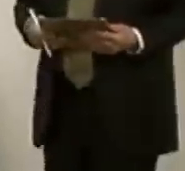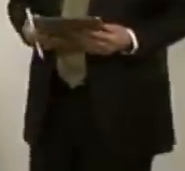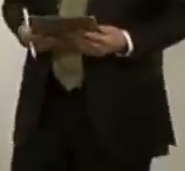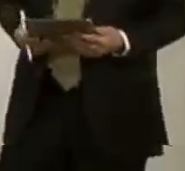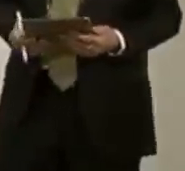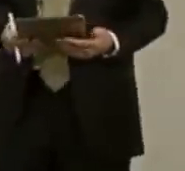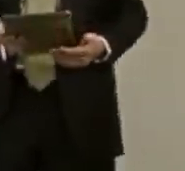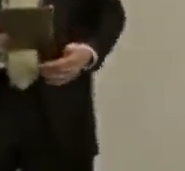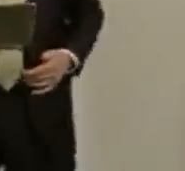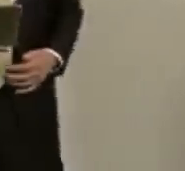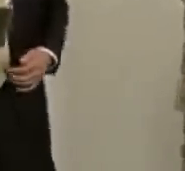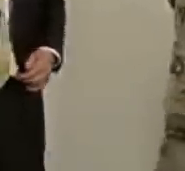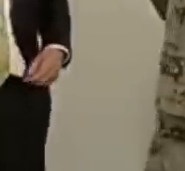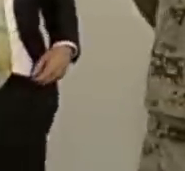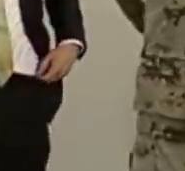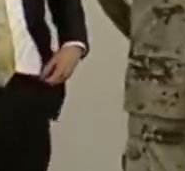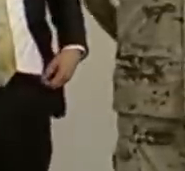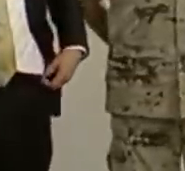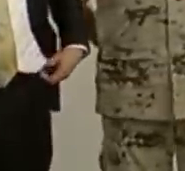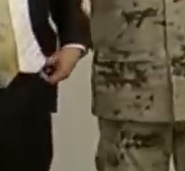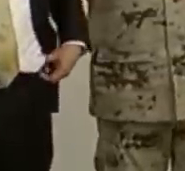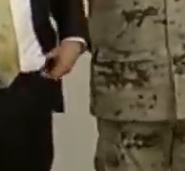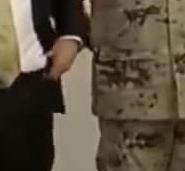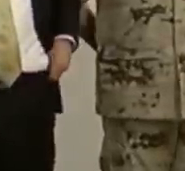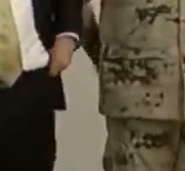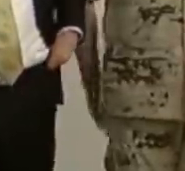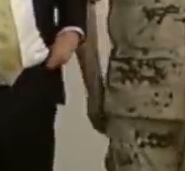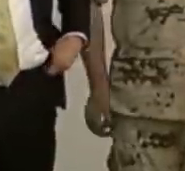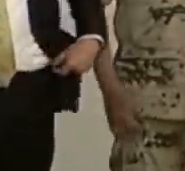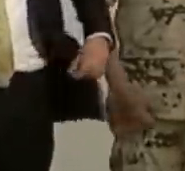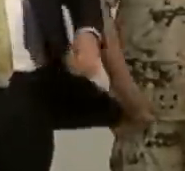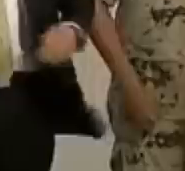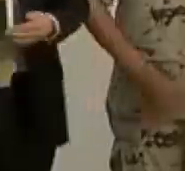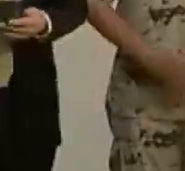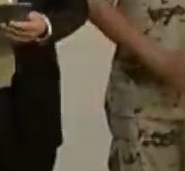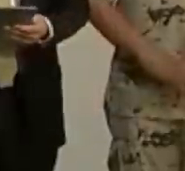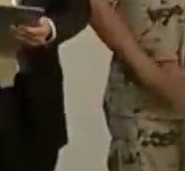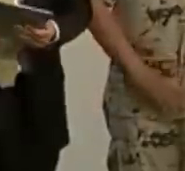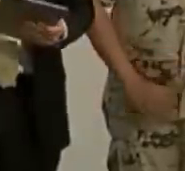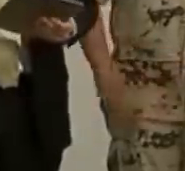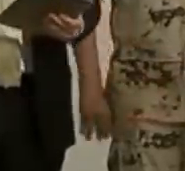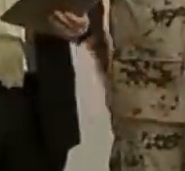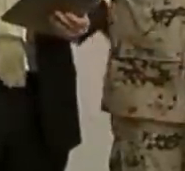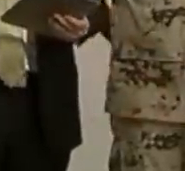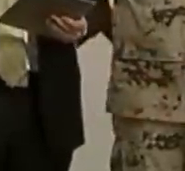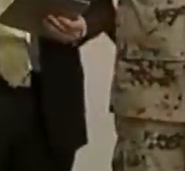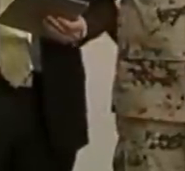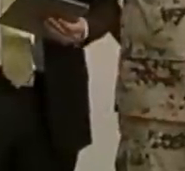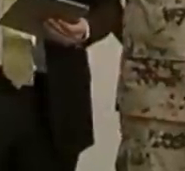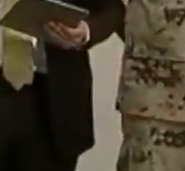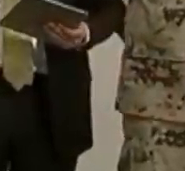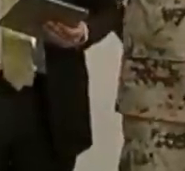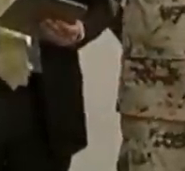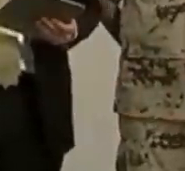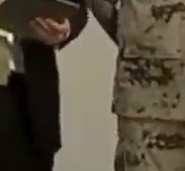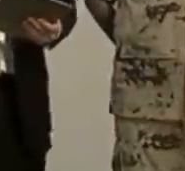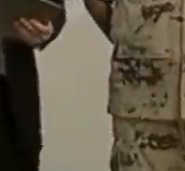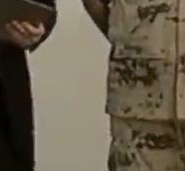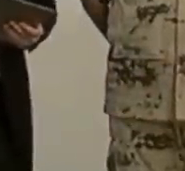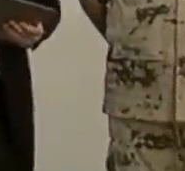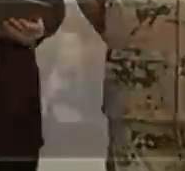cuanto tiempo usted prevé que ya pueda haber resultados que la ciudadanía sienta yo creo que vamos a